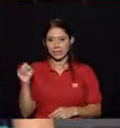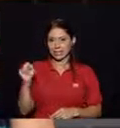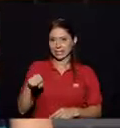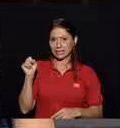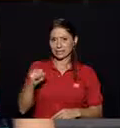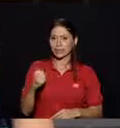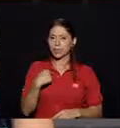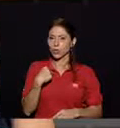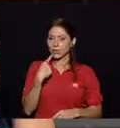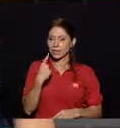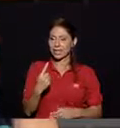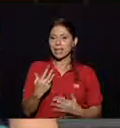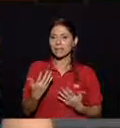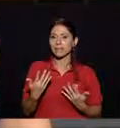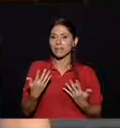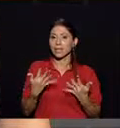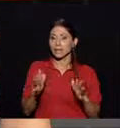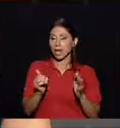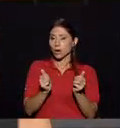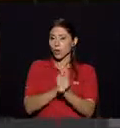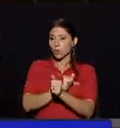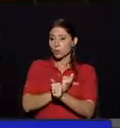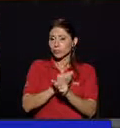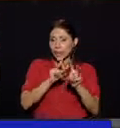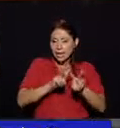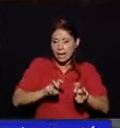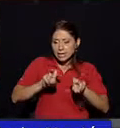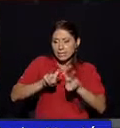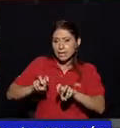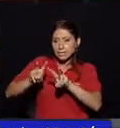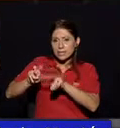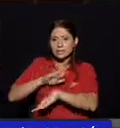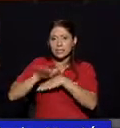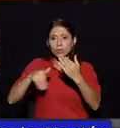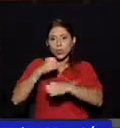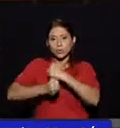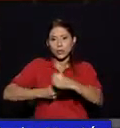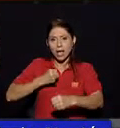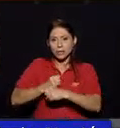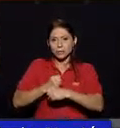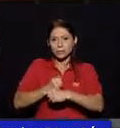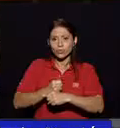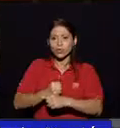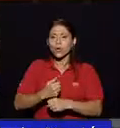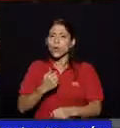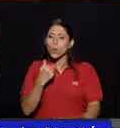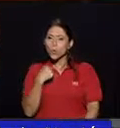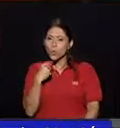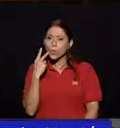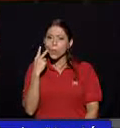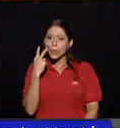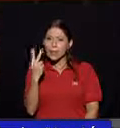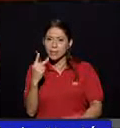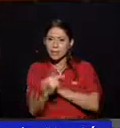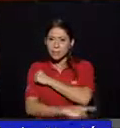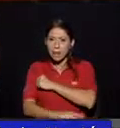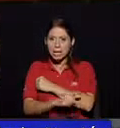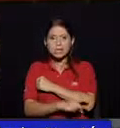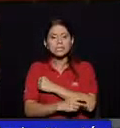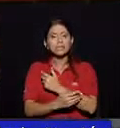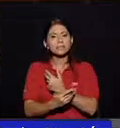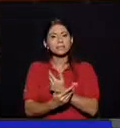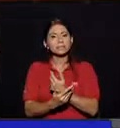después de tener estos análisis todos los años, lo que uno ve es que el país, digamos, ha tenido